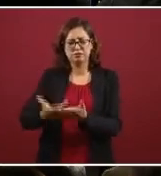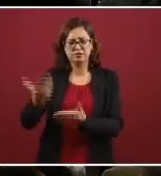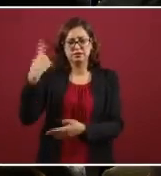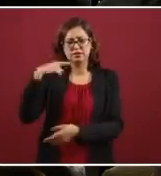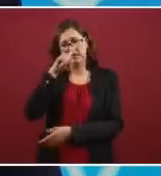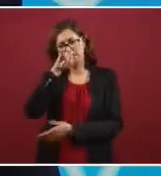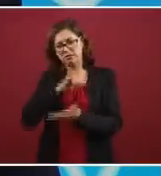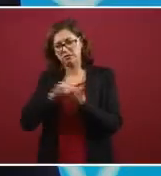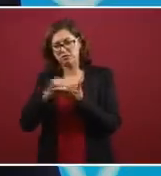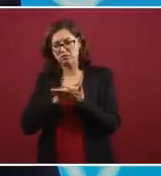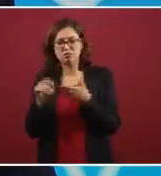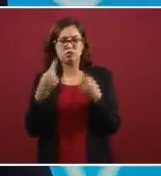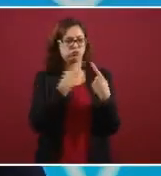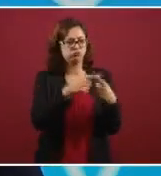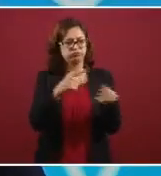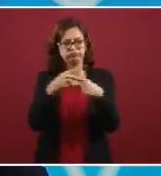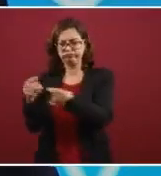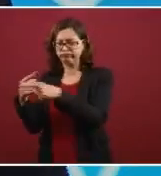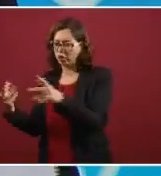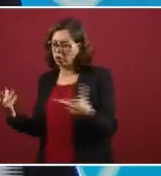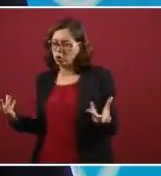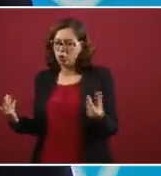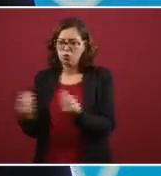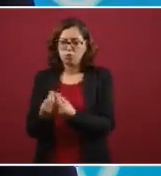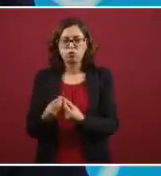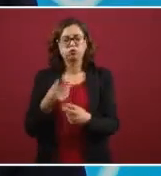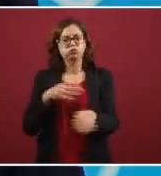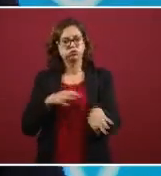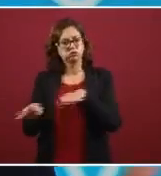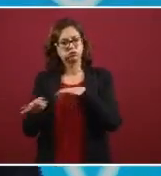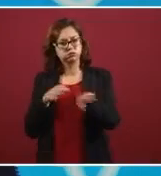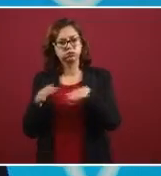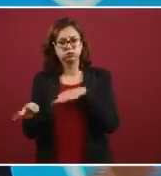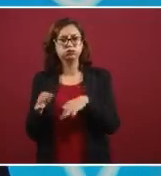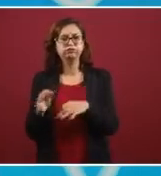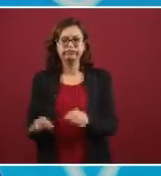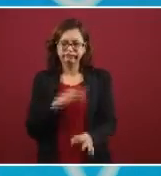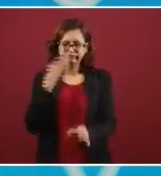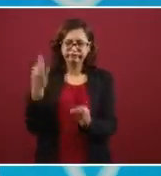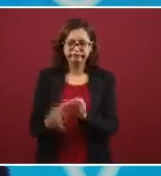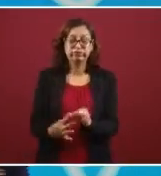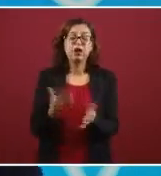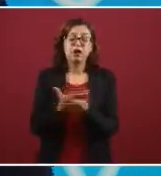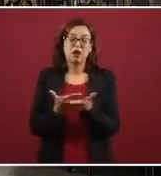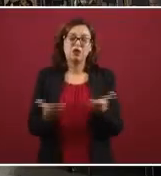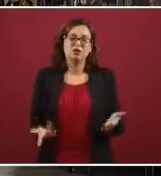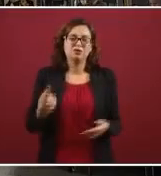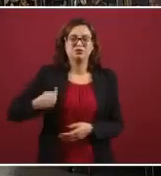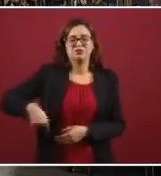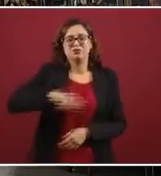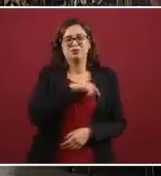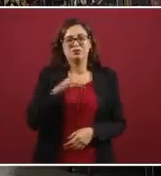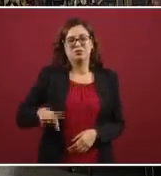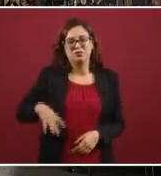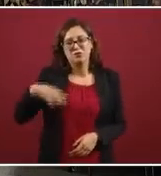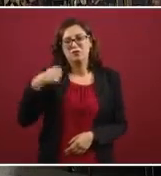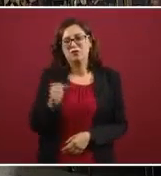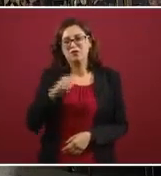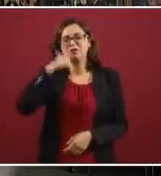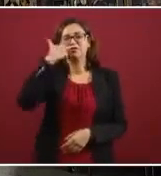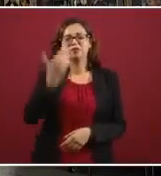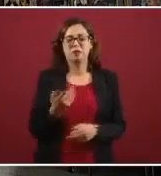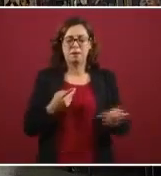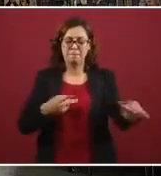un multilateralismo eficaz, como el que estamos tratando de aplicar gracias a usted y a los países de Centroamérica en el Plan